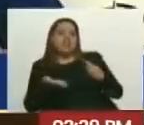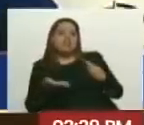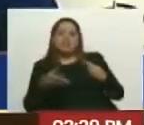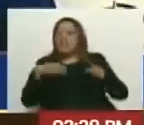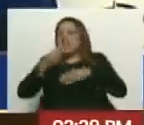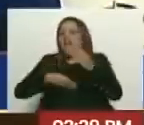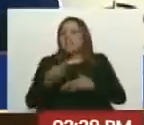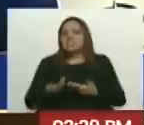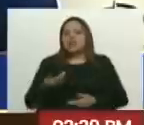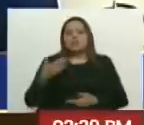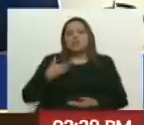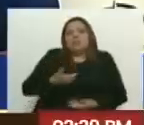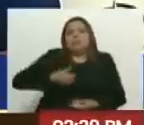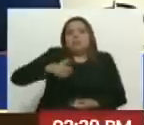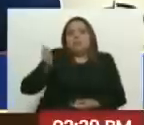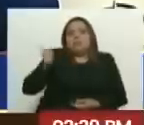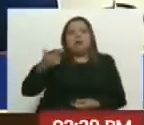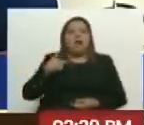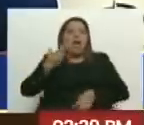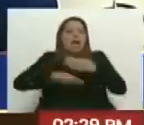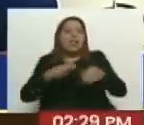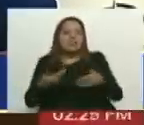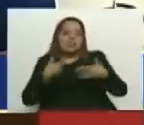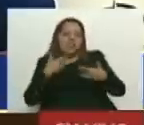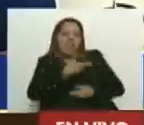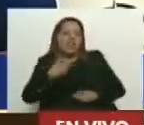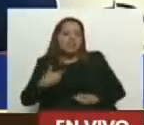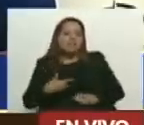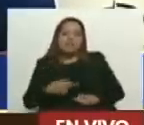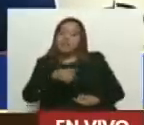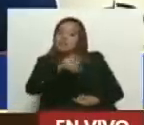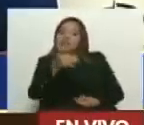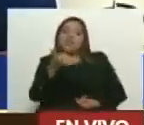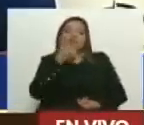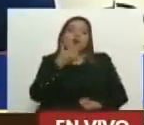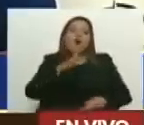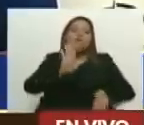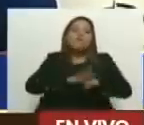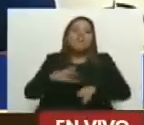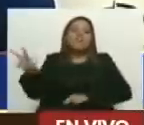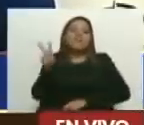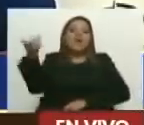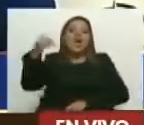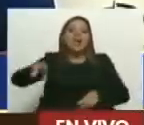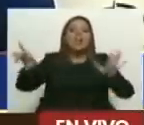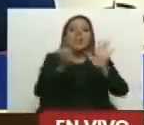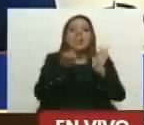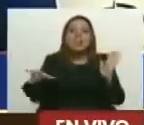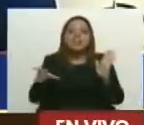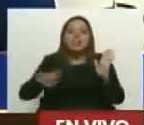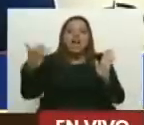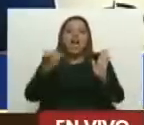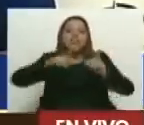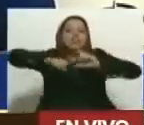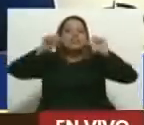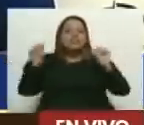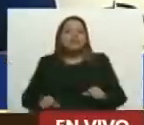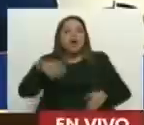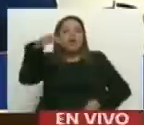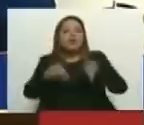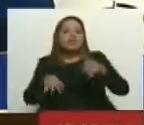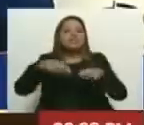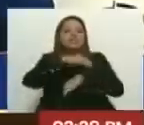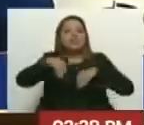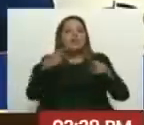lo que le da la gana. Se equivocó porque en Venezuela existe un Estado de Derecho, hay un sistema de justicia, un ministerio